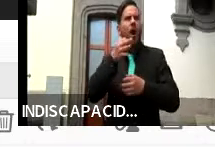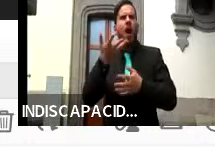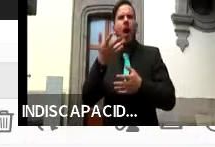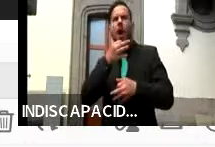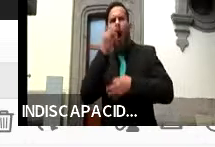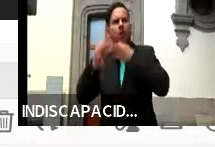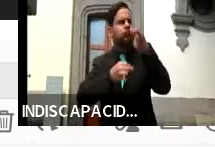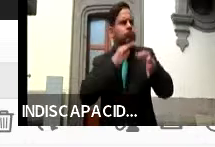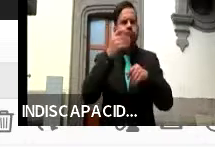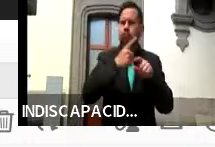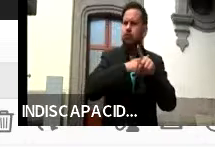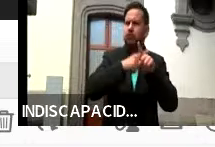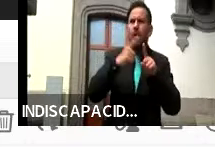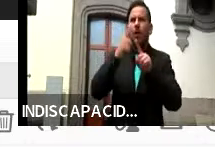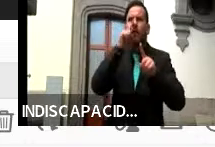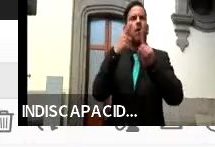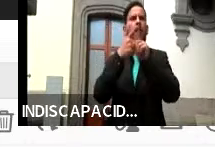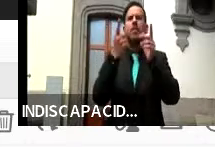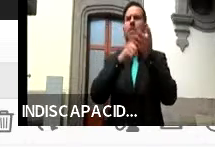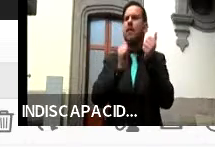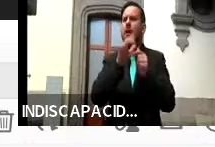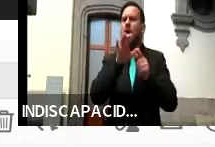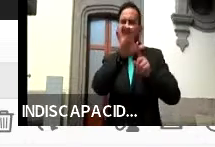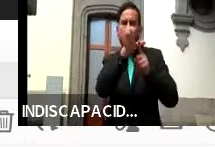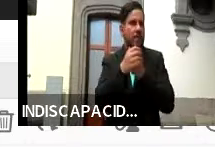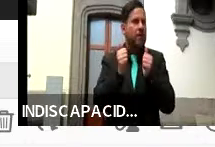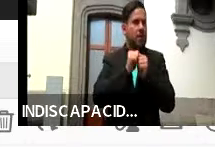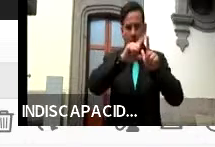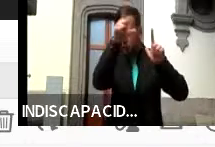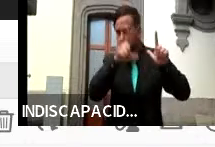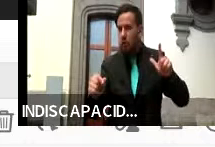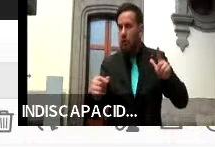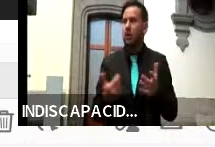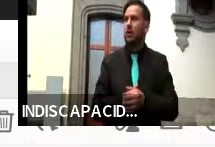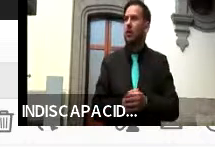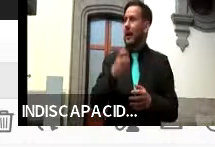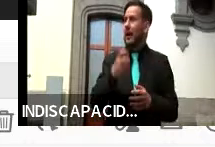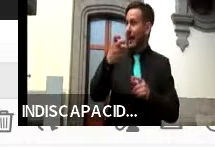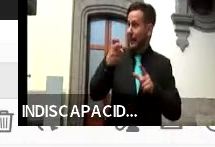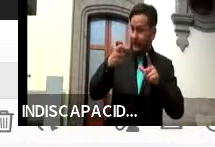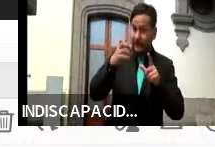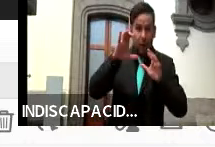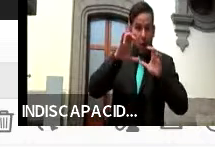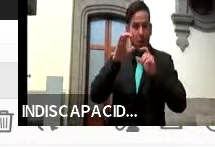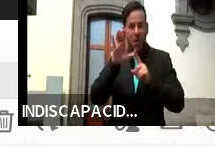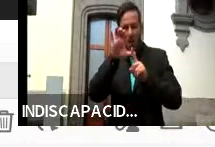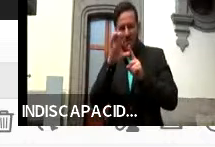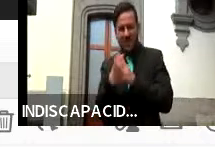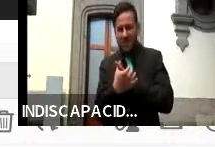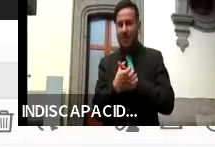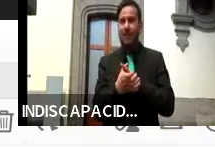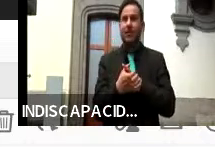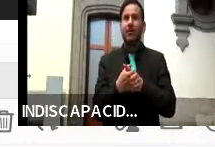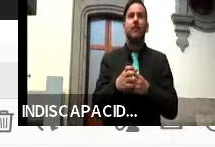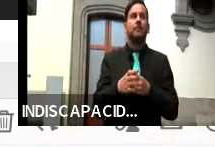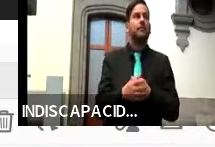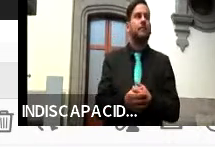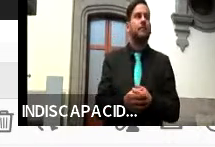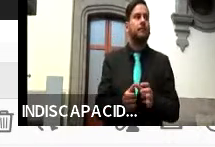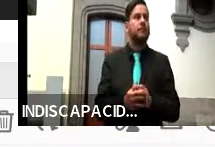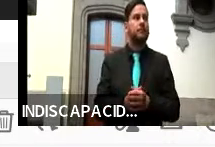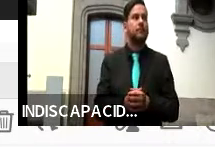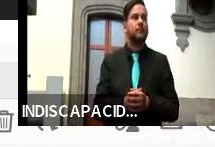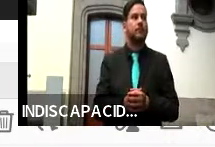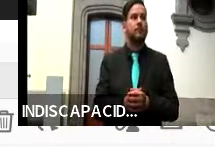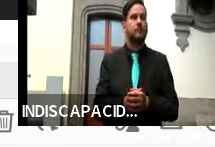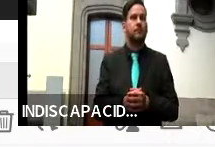clave, definir el Comité de Coordinación Nacional. Este comité, y aquí es importante, que si bien